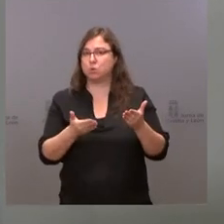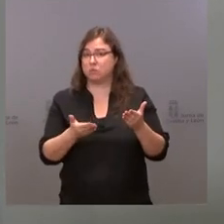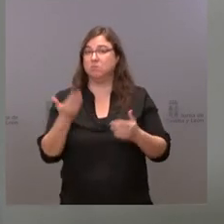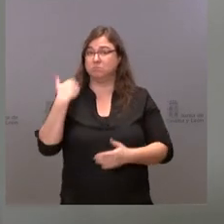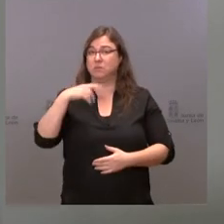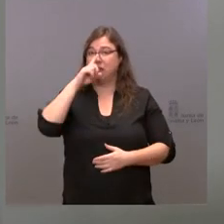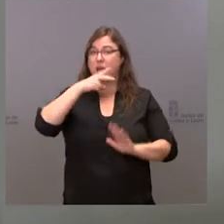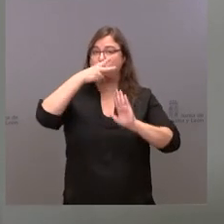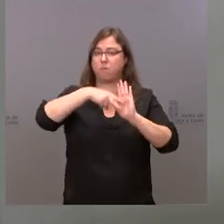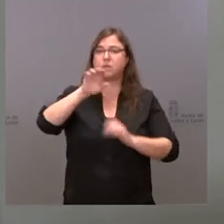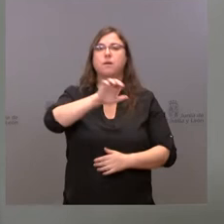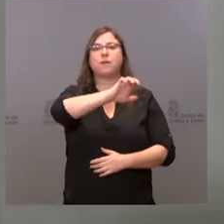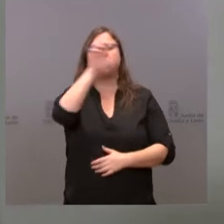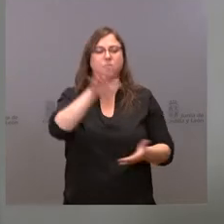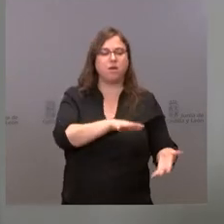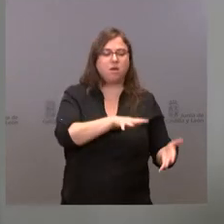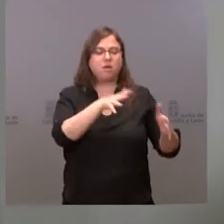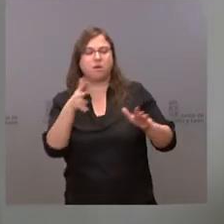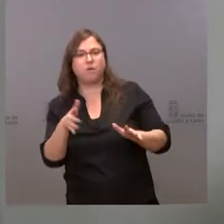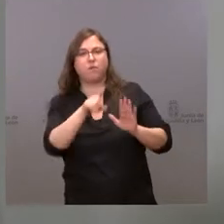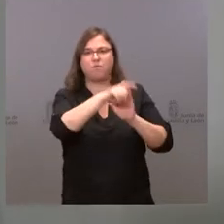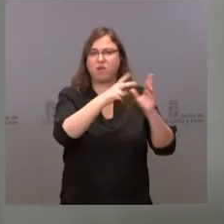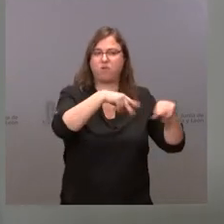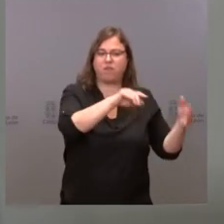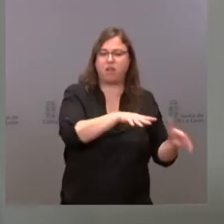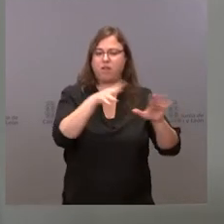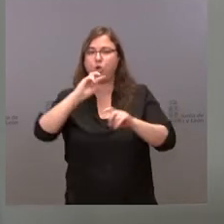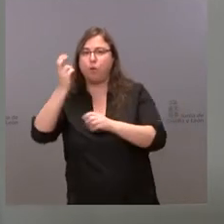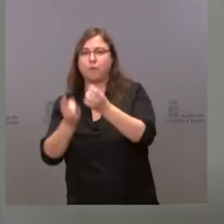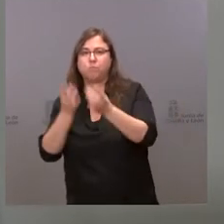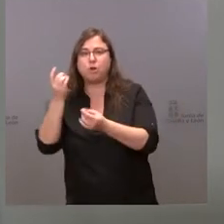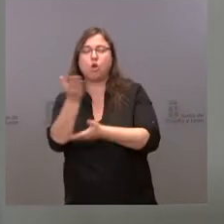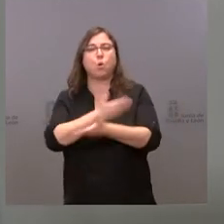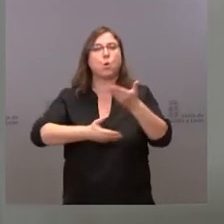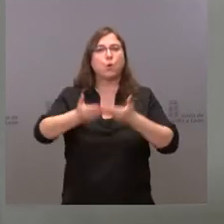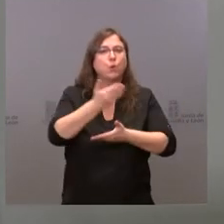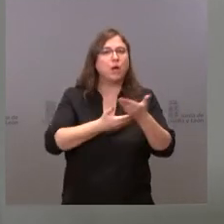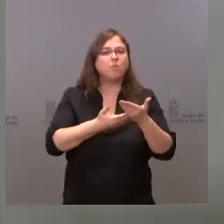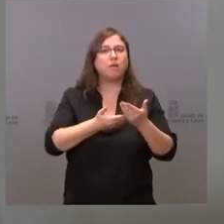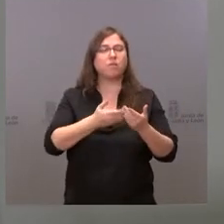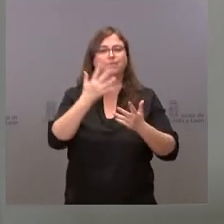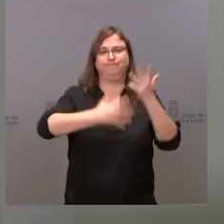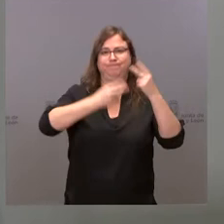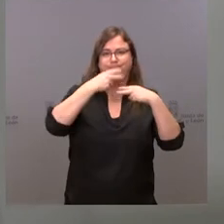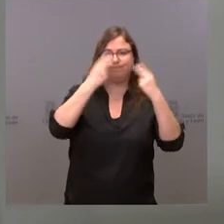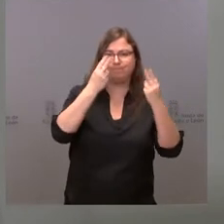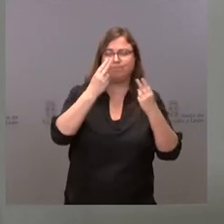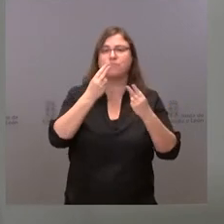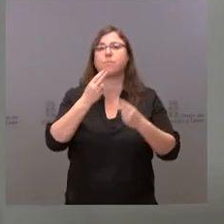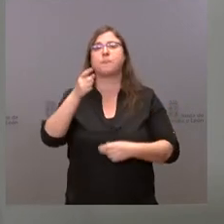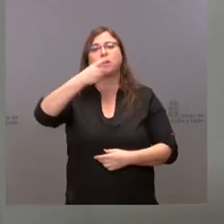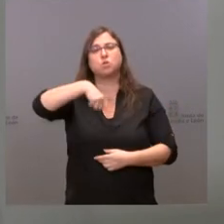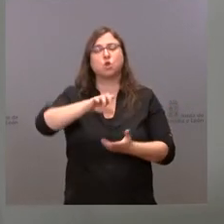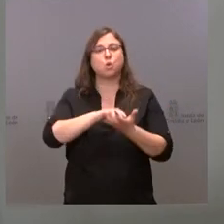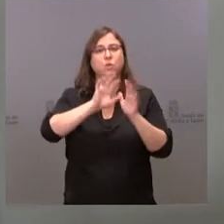normativa europea en colaboración con el estado el el resto de administraciones públicas y la propia junta de castilla y léon